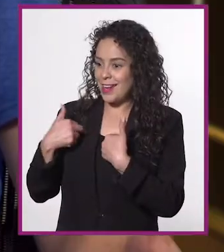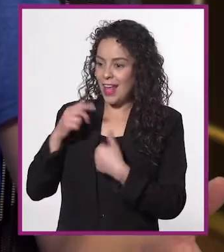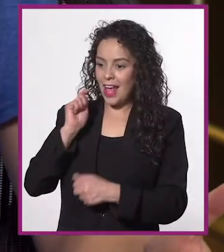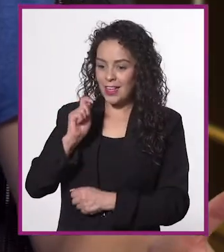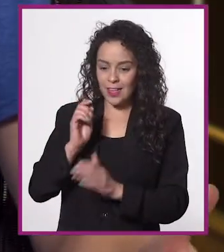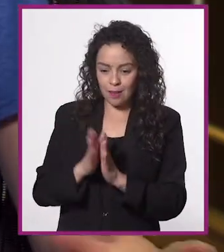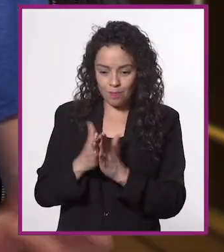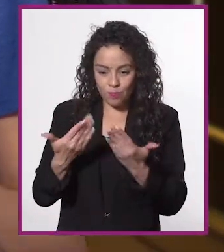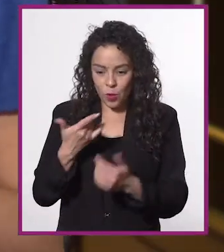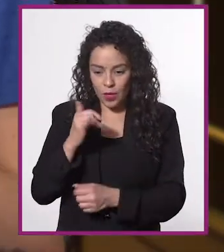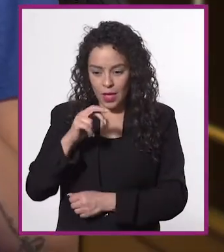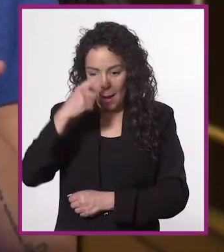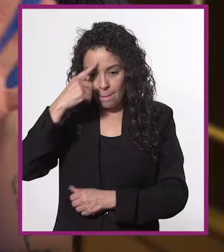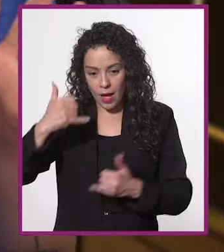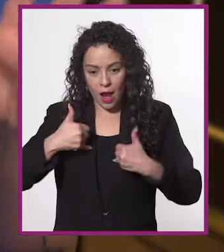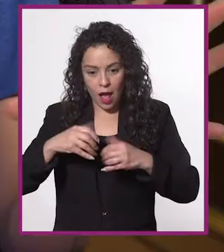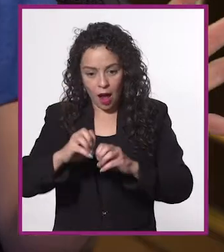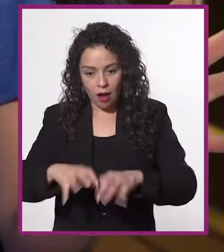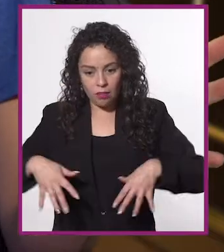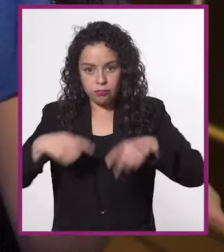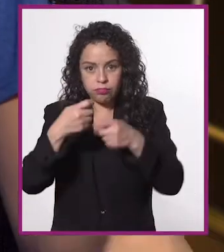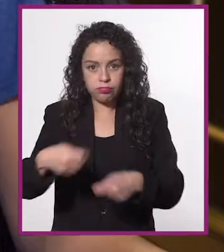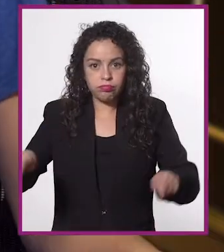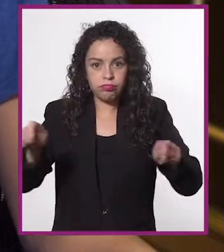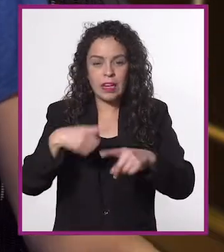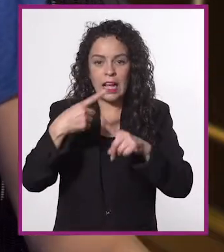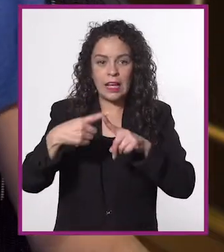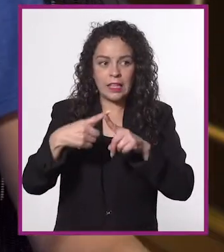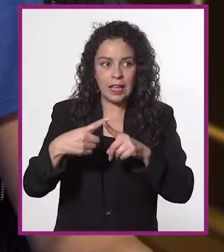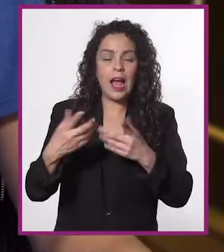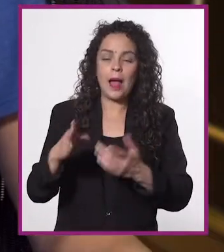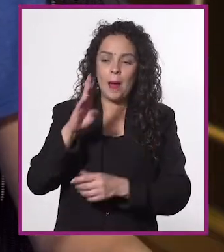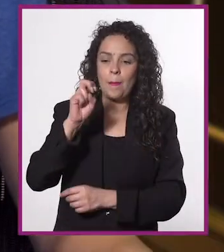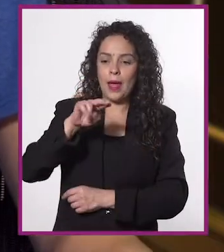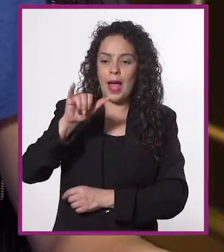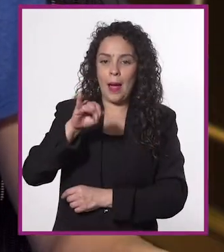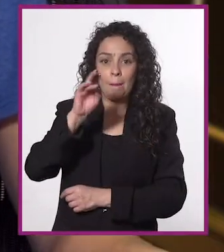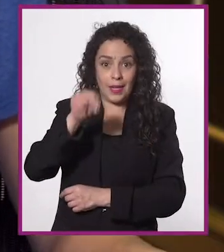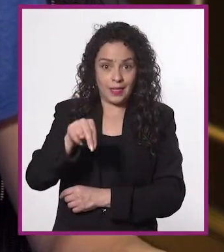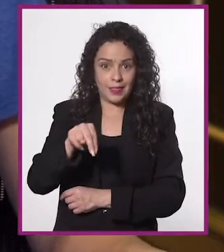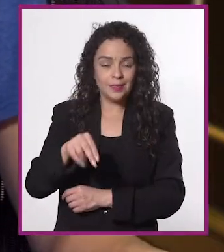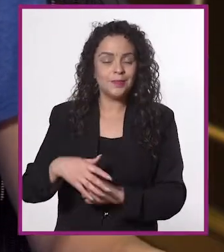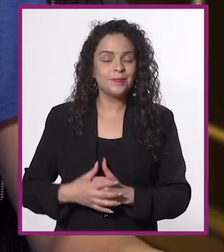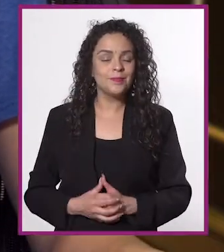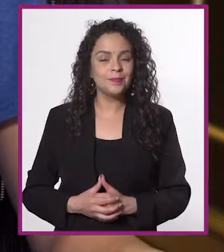Y nos regaló la guía de la orquesta para jóvenes de Benjamin Britten.